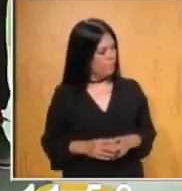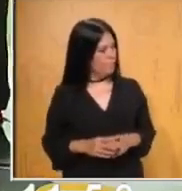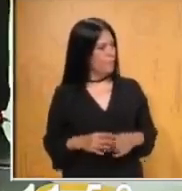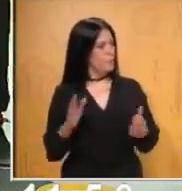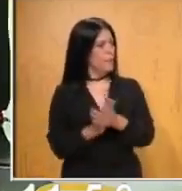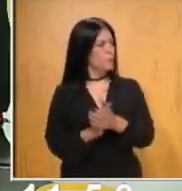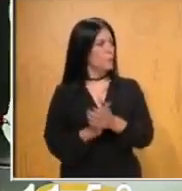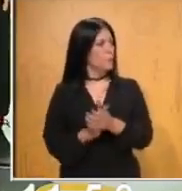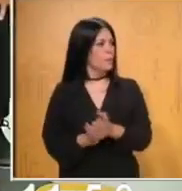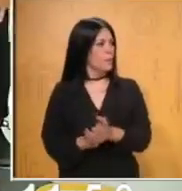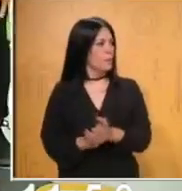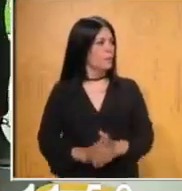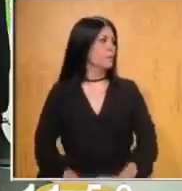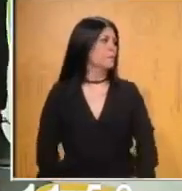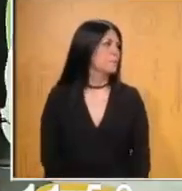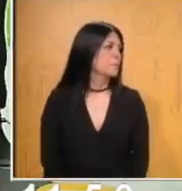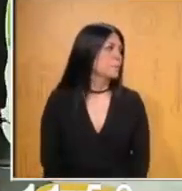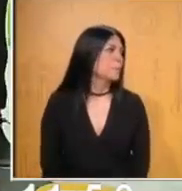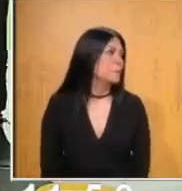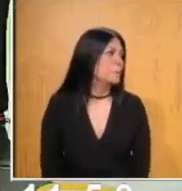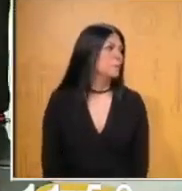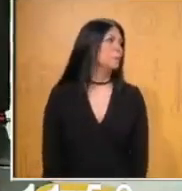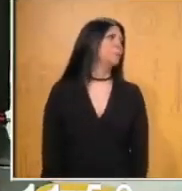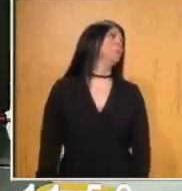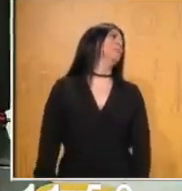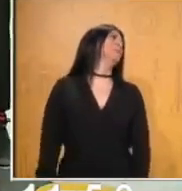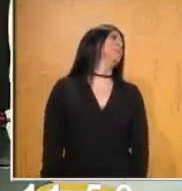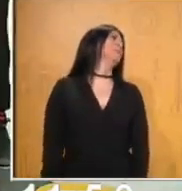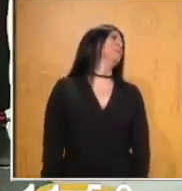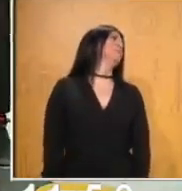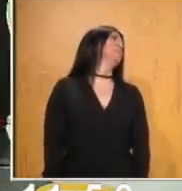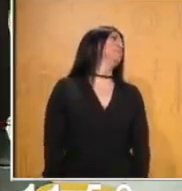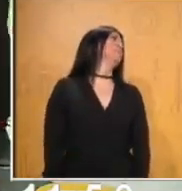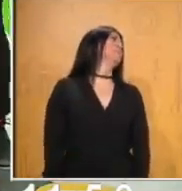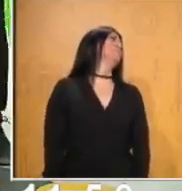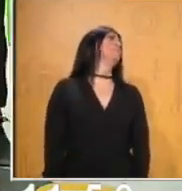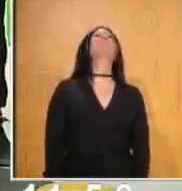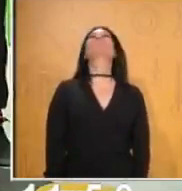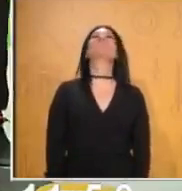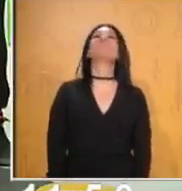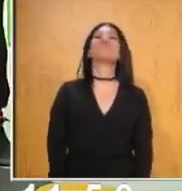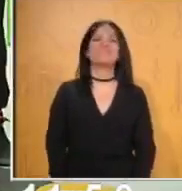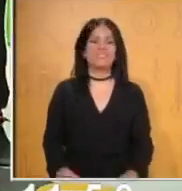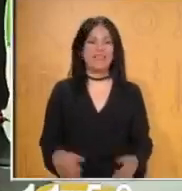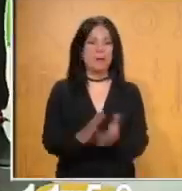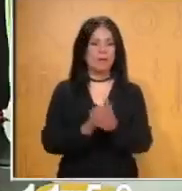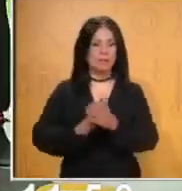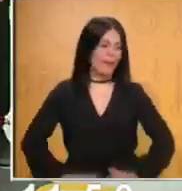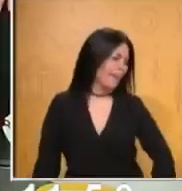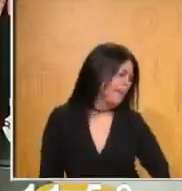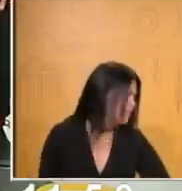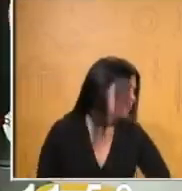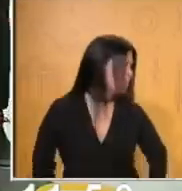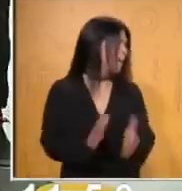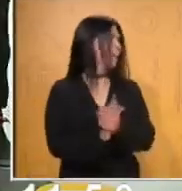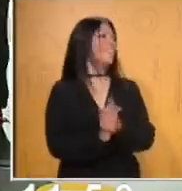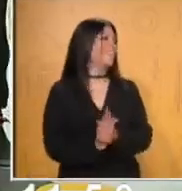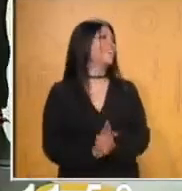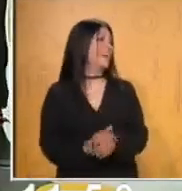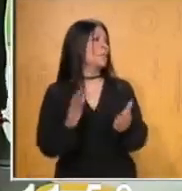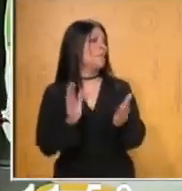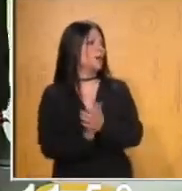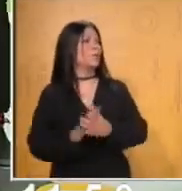dice, aplauso, me agacho, me paro. Aplauso, ¿listo? Me agacho, me paro. Venga, aplauso, me agacho, me